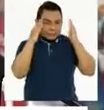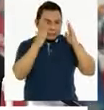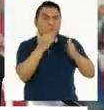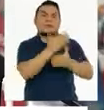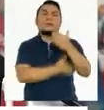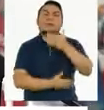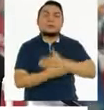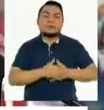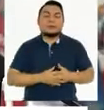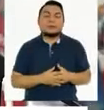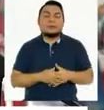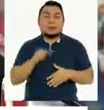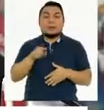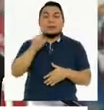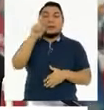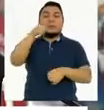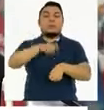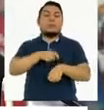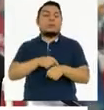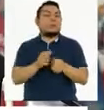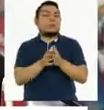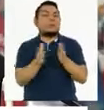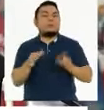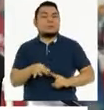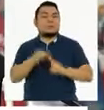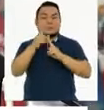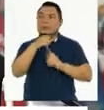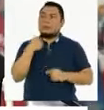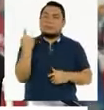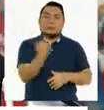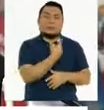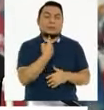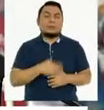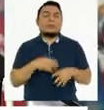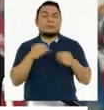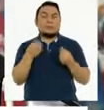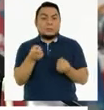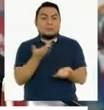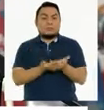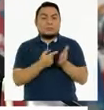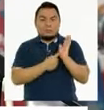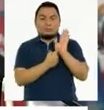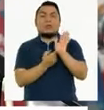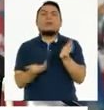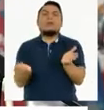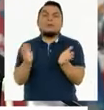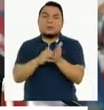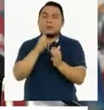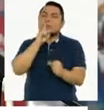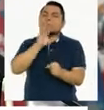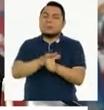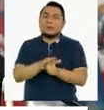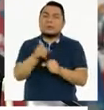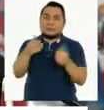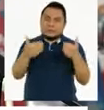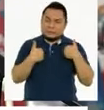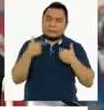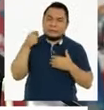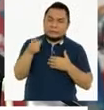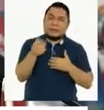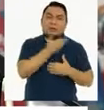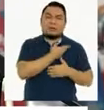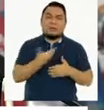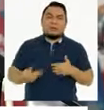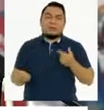discapacidad. Este es un momento muy especial para nosotros que demuestra una vez más el compromiso que tiene